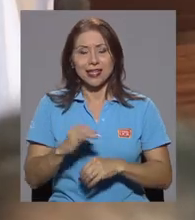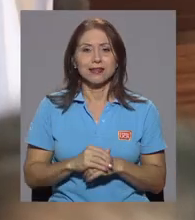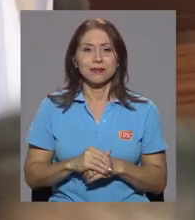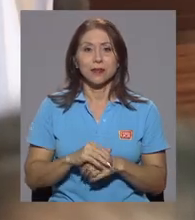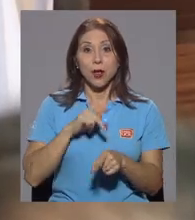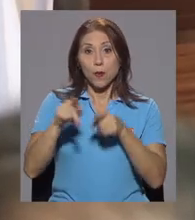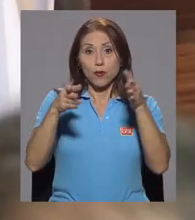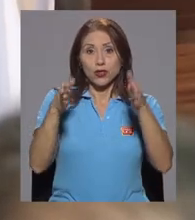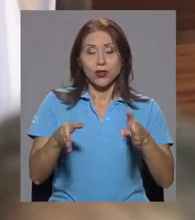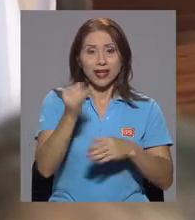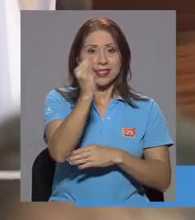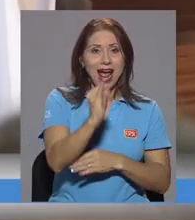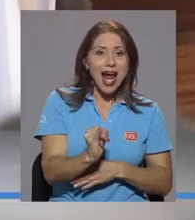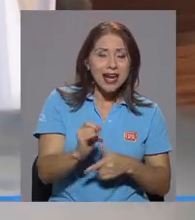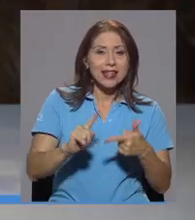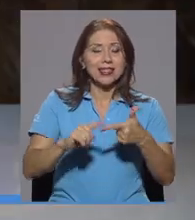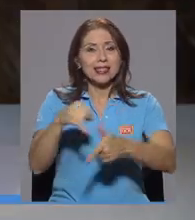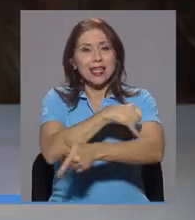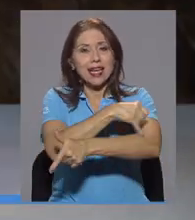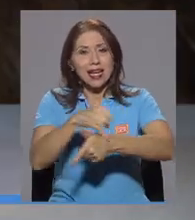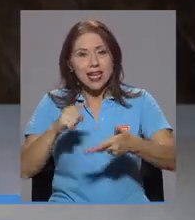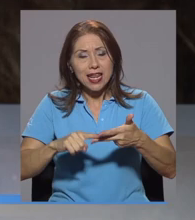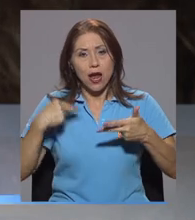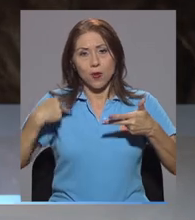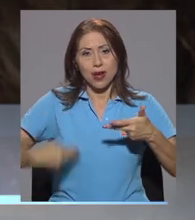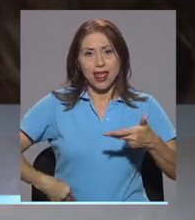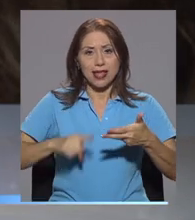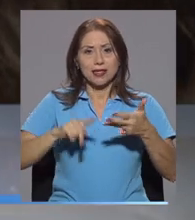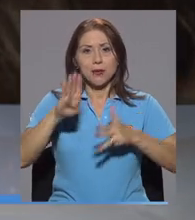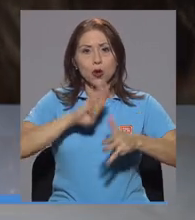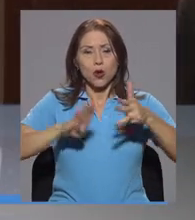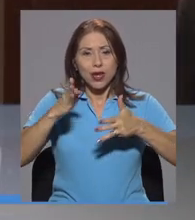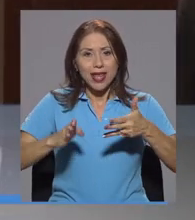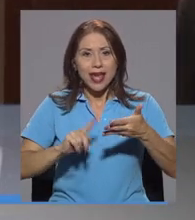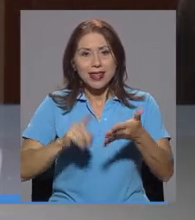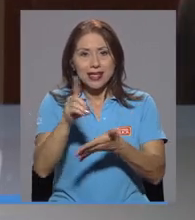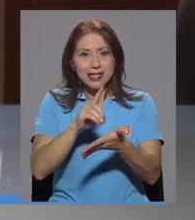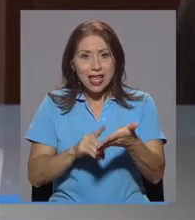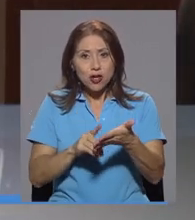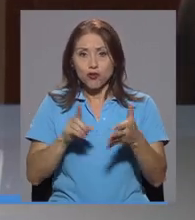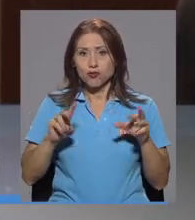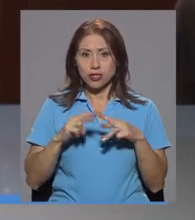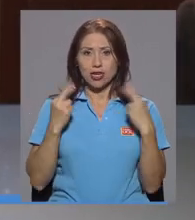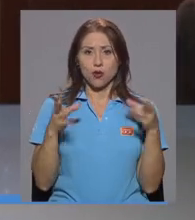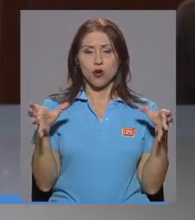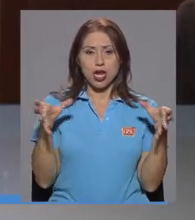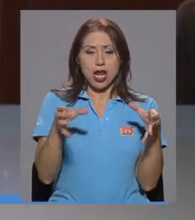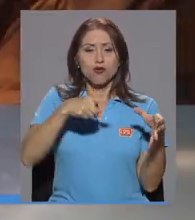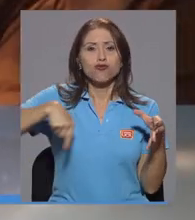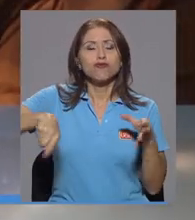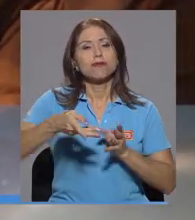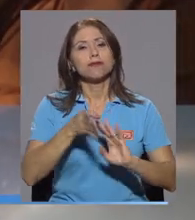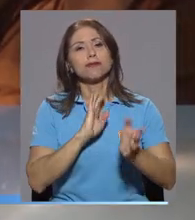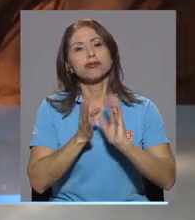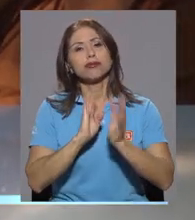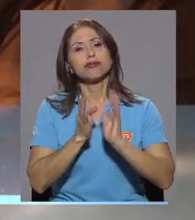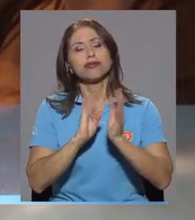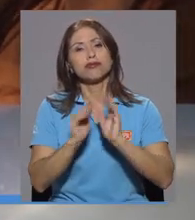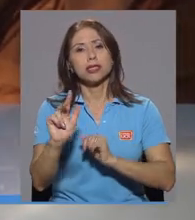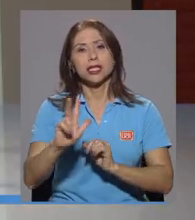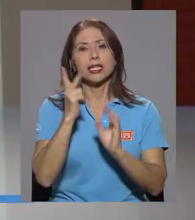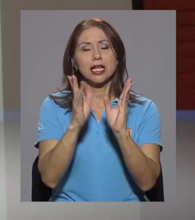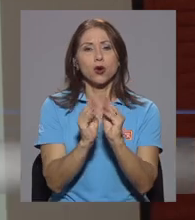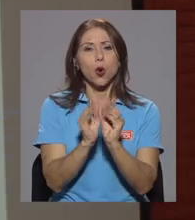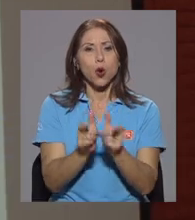Profesionales de las artes, la ingeniería, las humanidades, la biología y el diseño se reunieron en un espacio de diálogo durante el Tercer